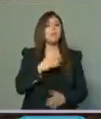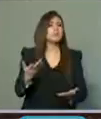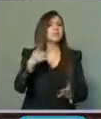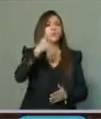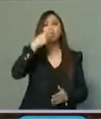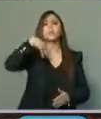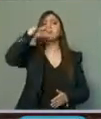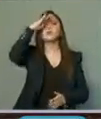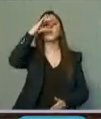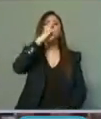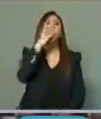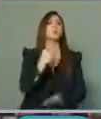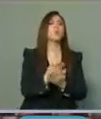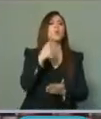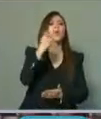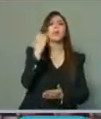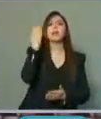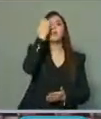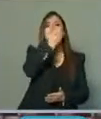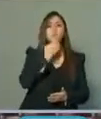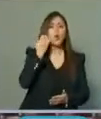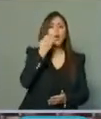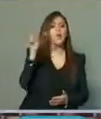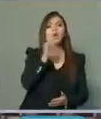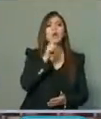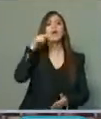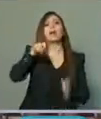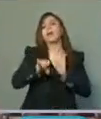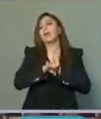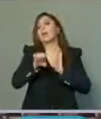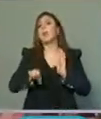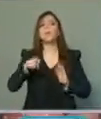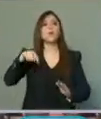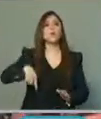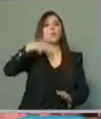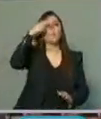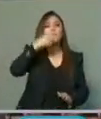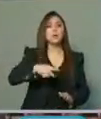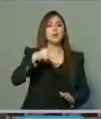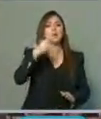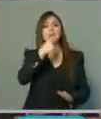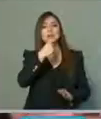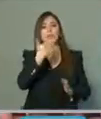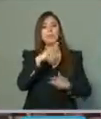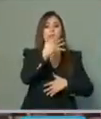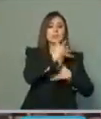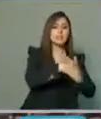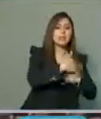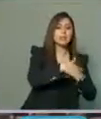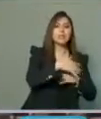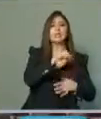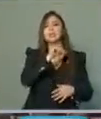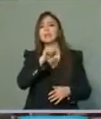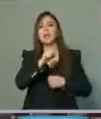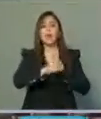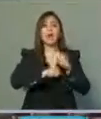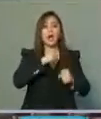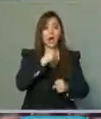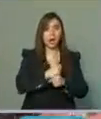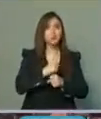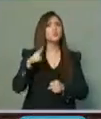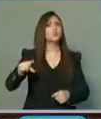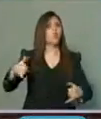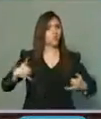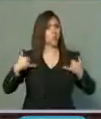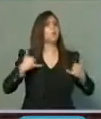con la escolaridad, que si bien hoy México puede presumir que 73 de 100 jóvenes entre 15 y 17 años sí están yendo a la escuela,